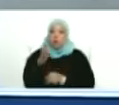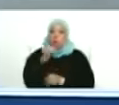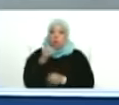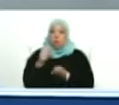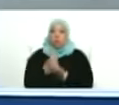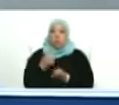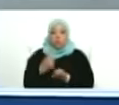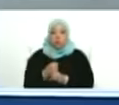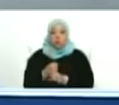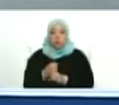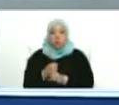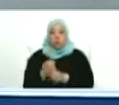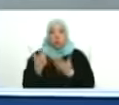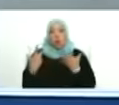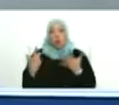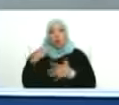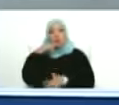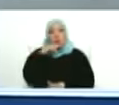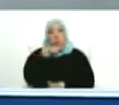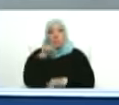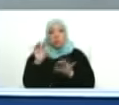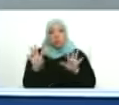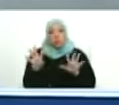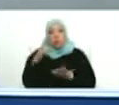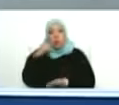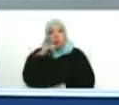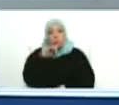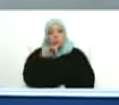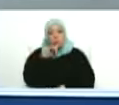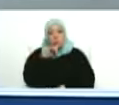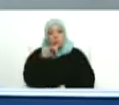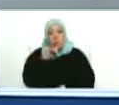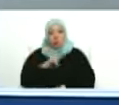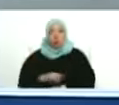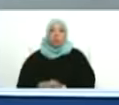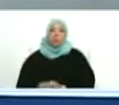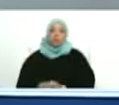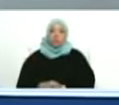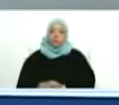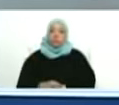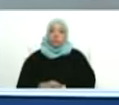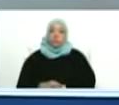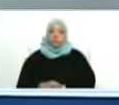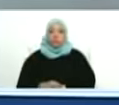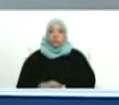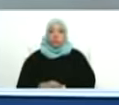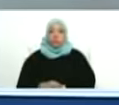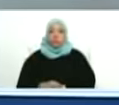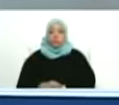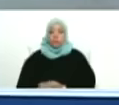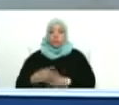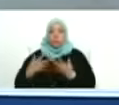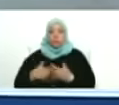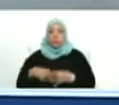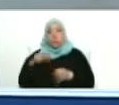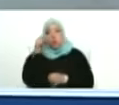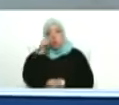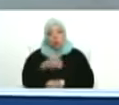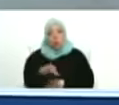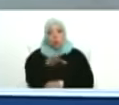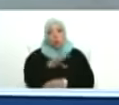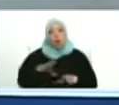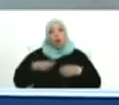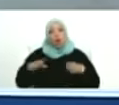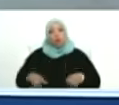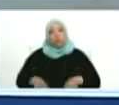octubre, 8 de octubre, 9 de octubre, y le entramos, bueno, completo, con el cuerpo, con el alma,